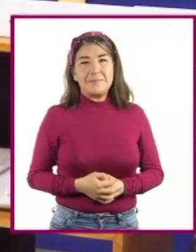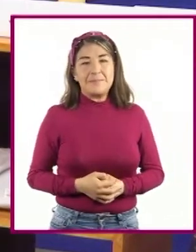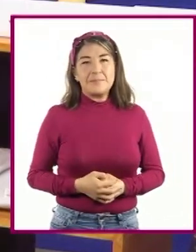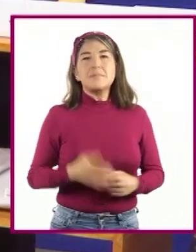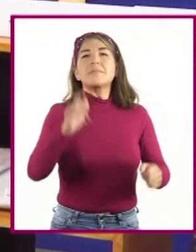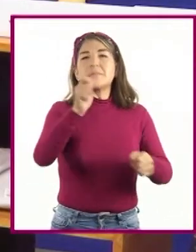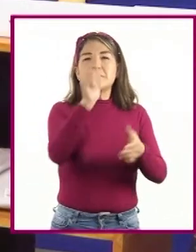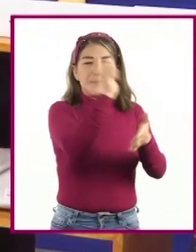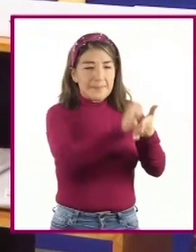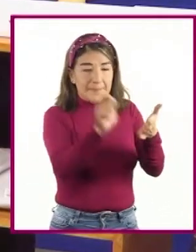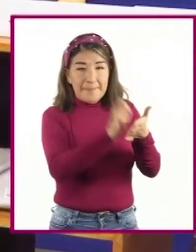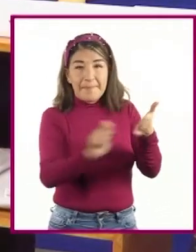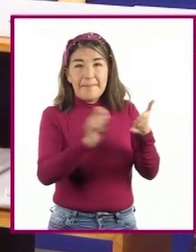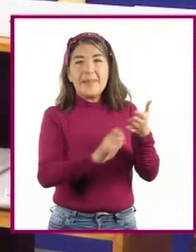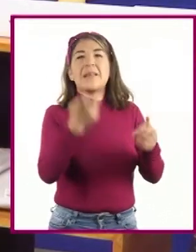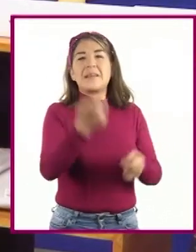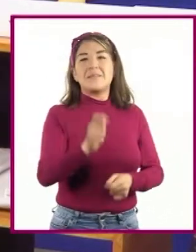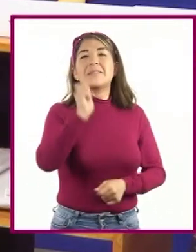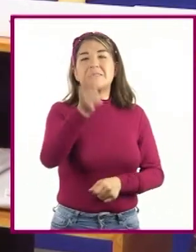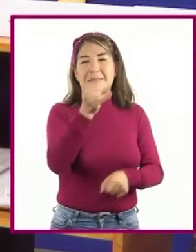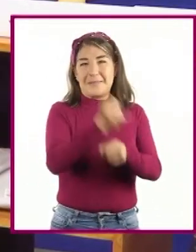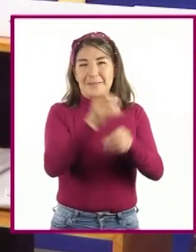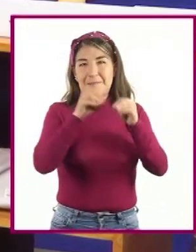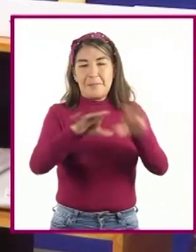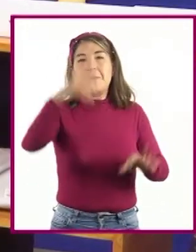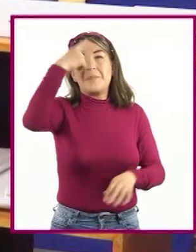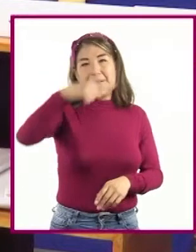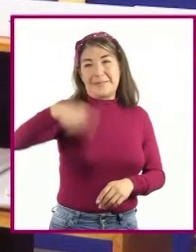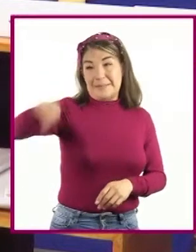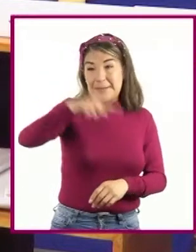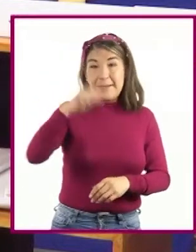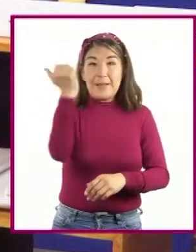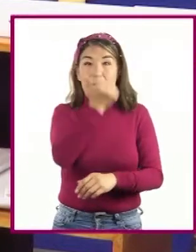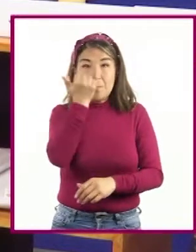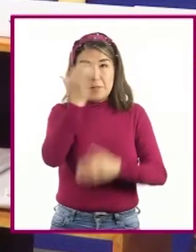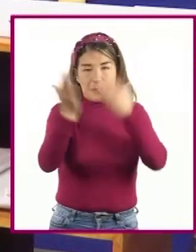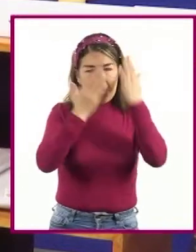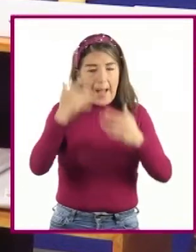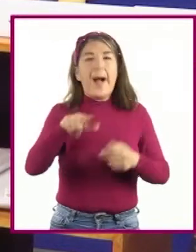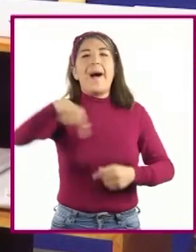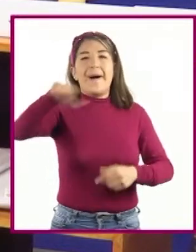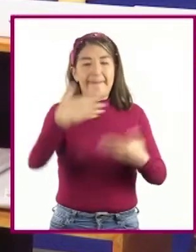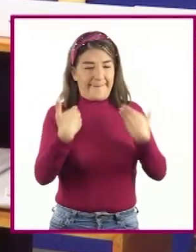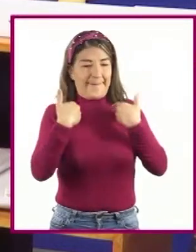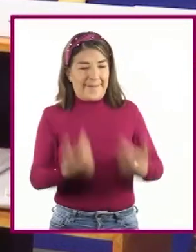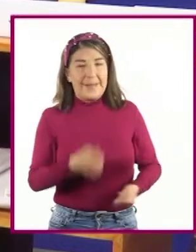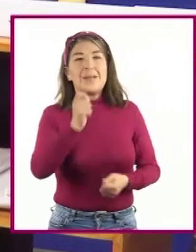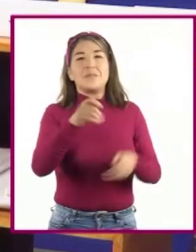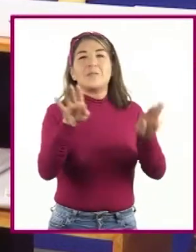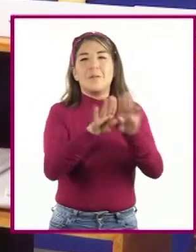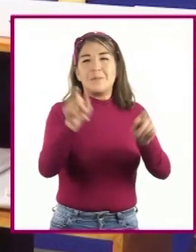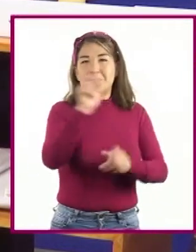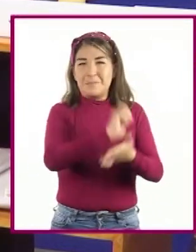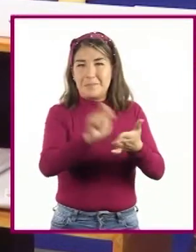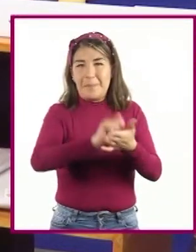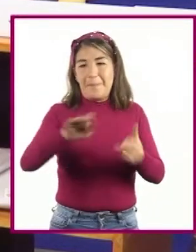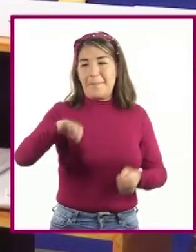La redacción de estos informes hace que los estudiantes se familiaricen con la metodología